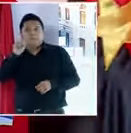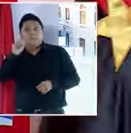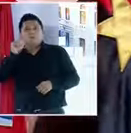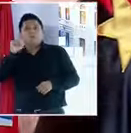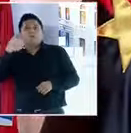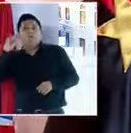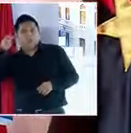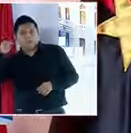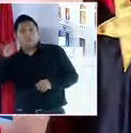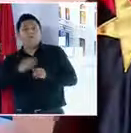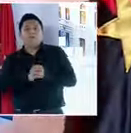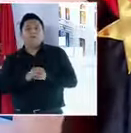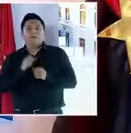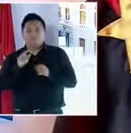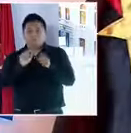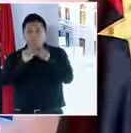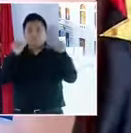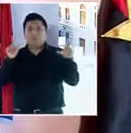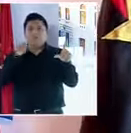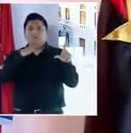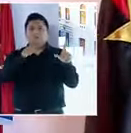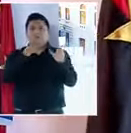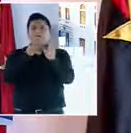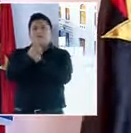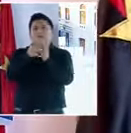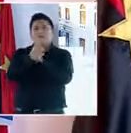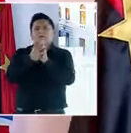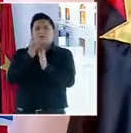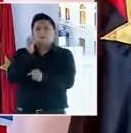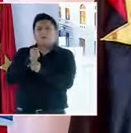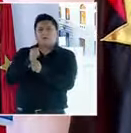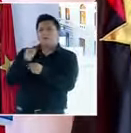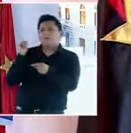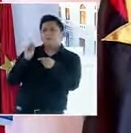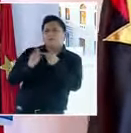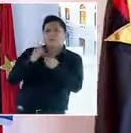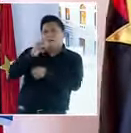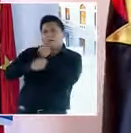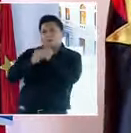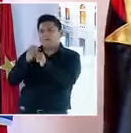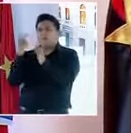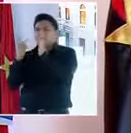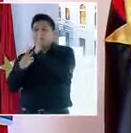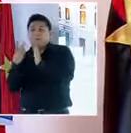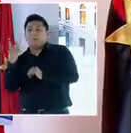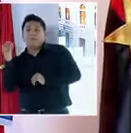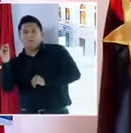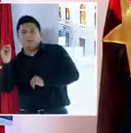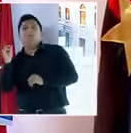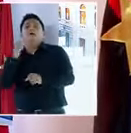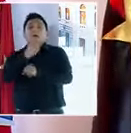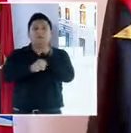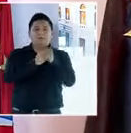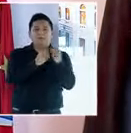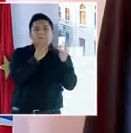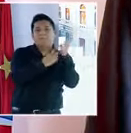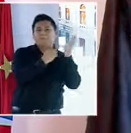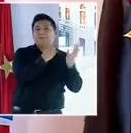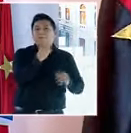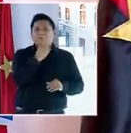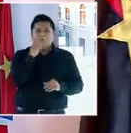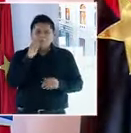www.nortedesantander.gov.co, ubicar el banner Informe de Gestión 2020-2021, Más Oportunidades para Todos. Allí dan